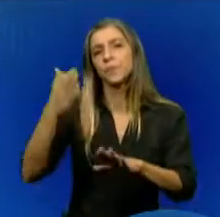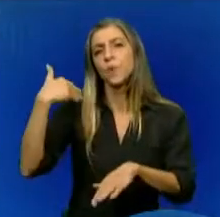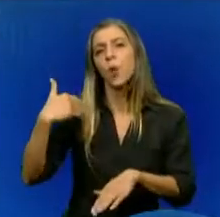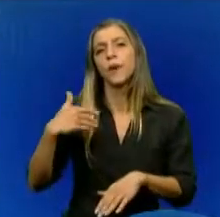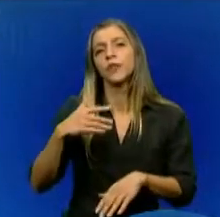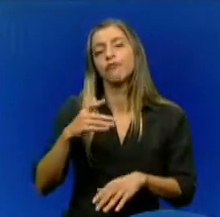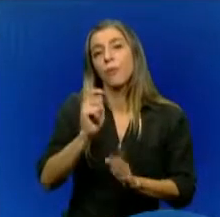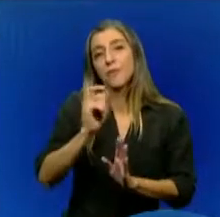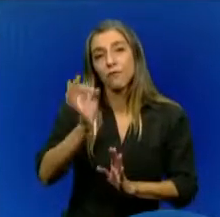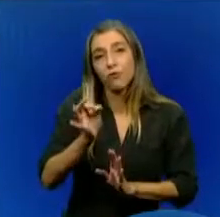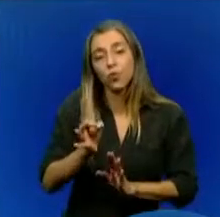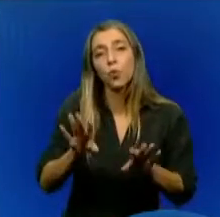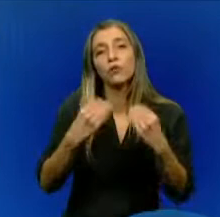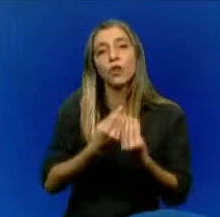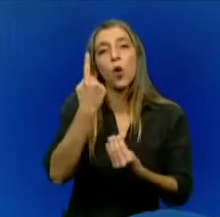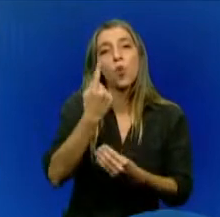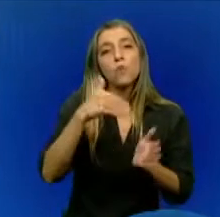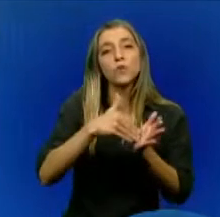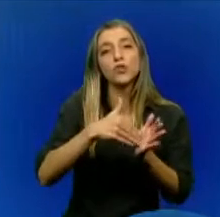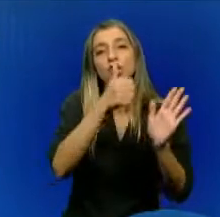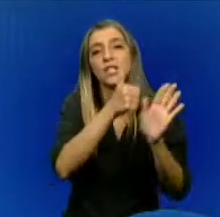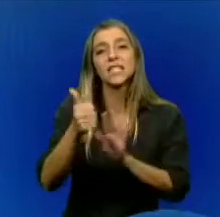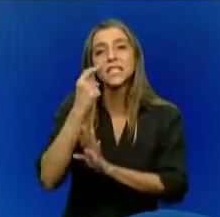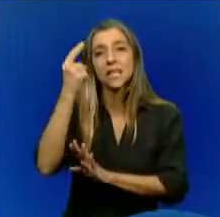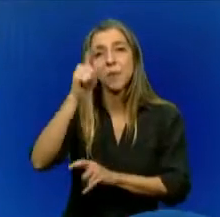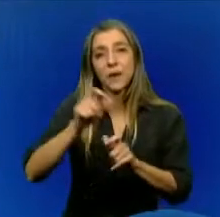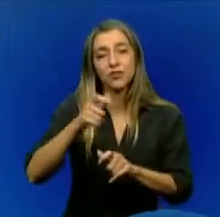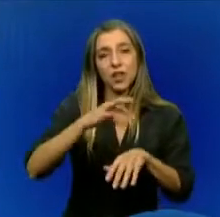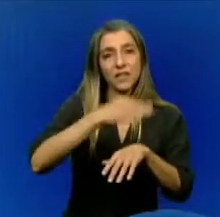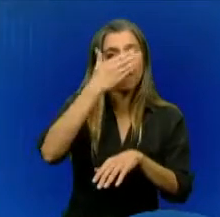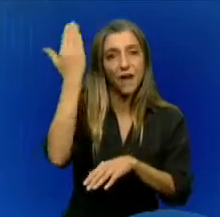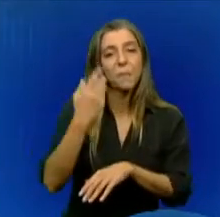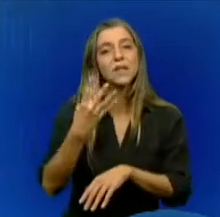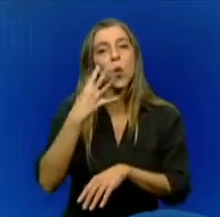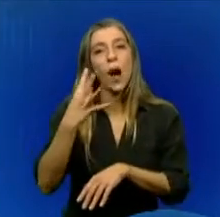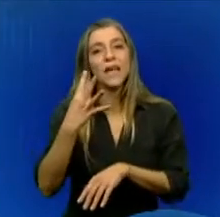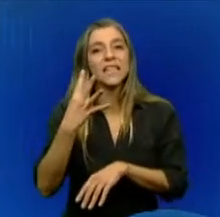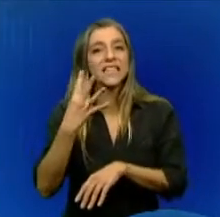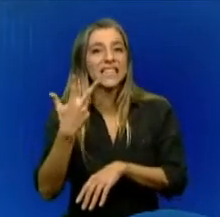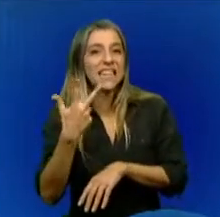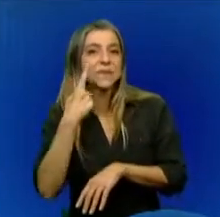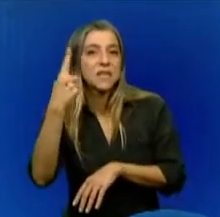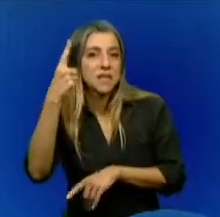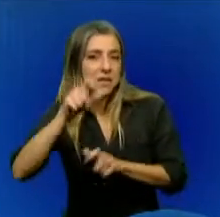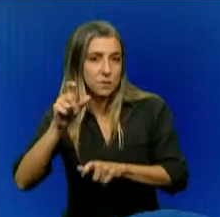octubre, 1.600.000 personas enfermas y 43.000 muertos. Hoy,